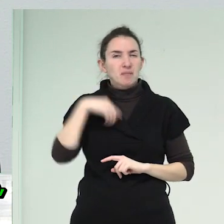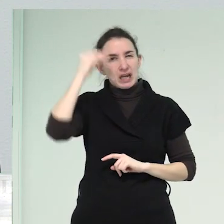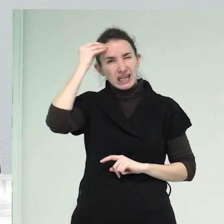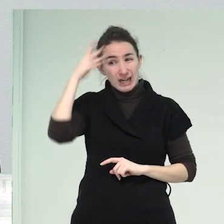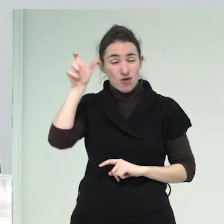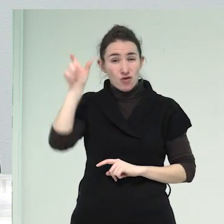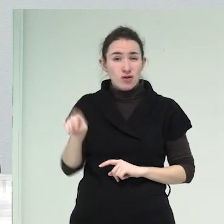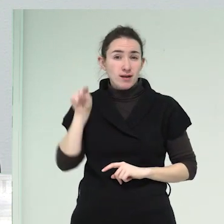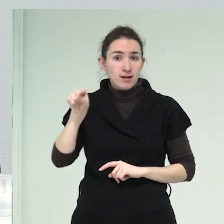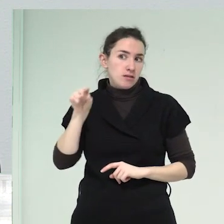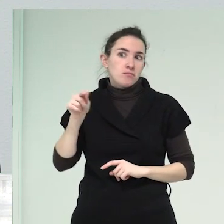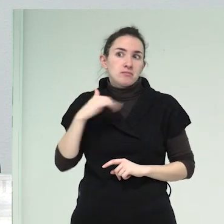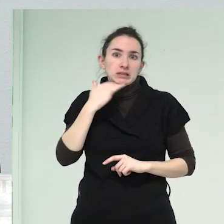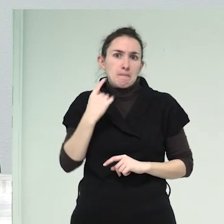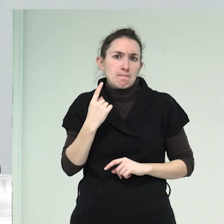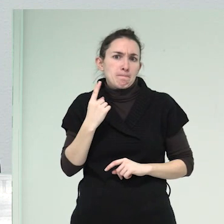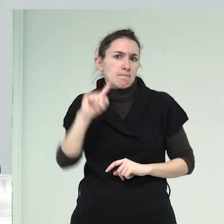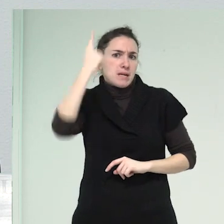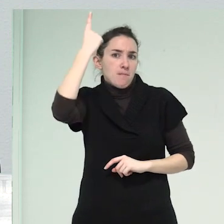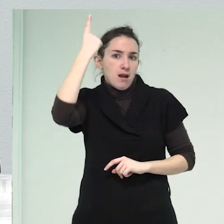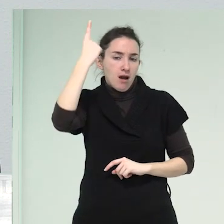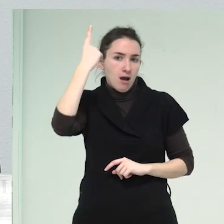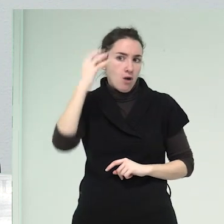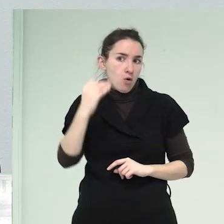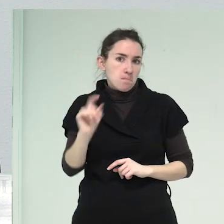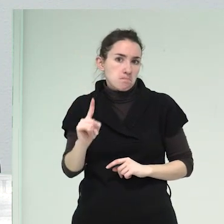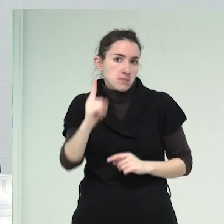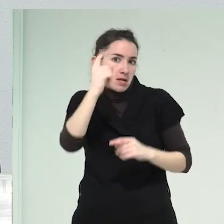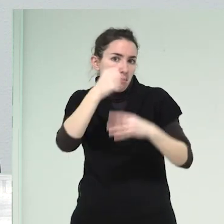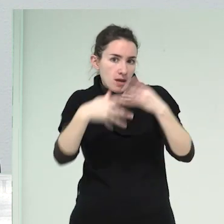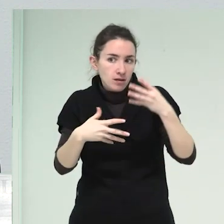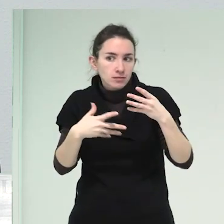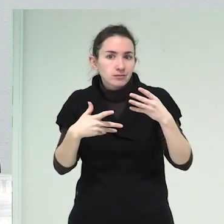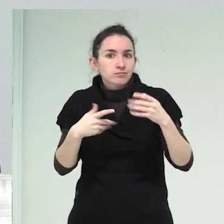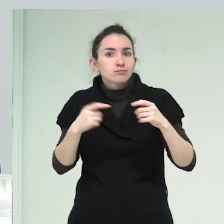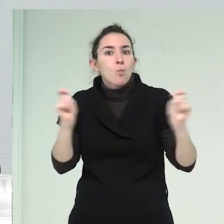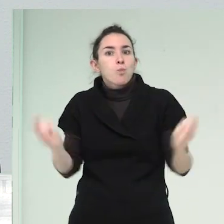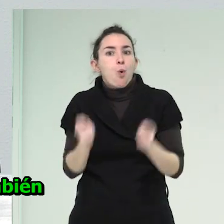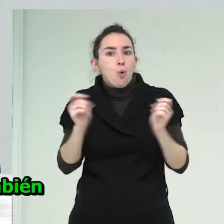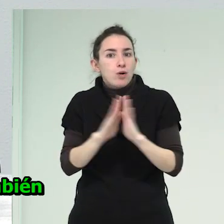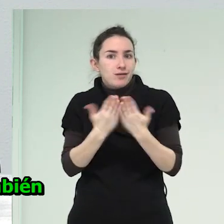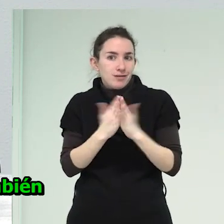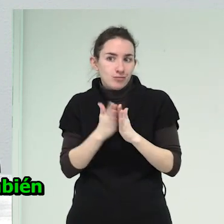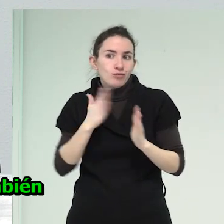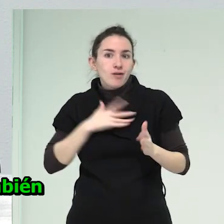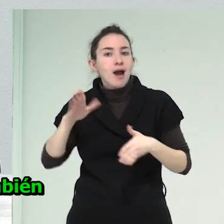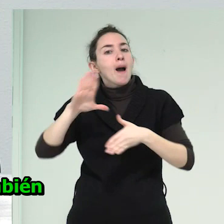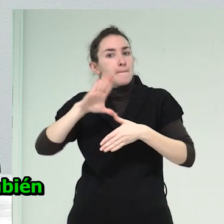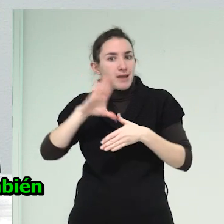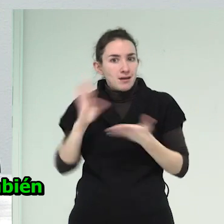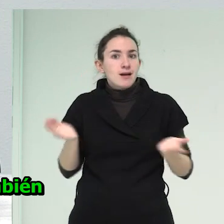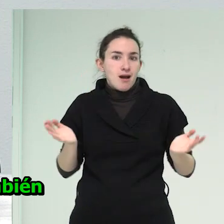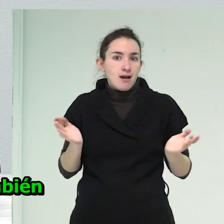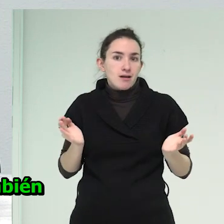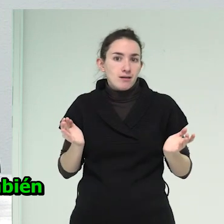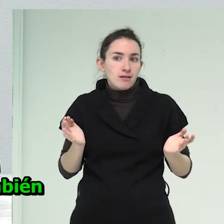primera mujer, una de las primeras mujeres que publicó. A ver, en América, sí, pero en ese momento América era